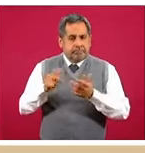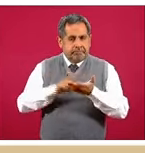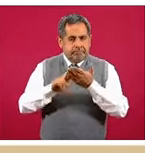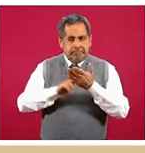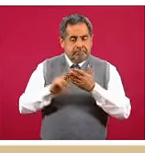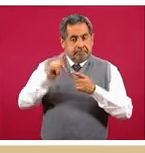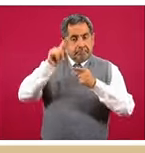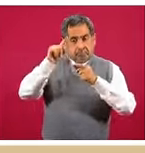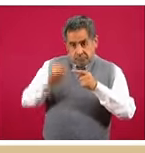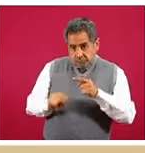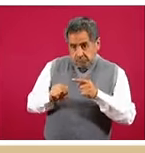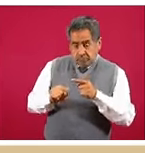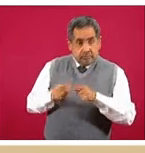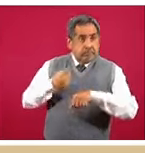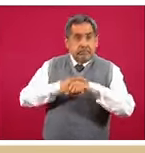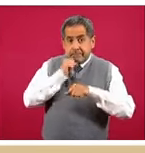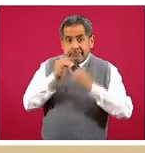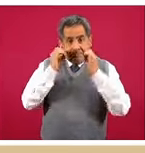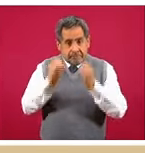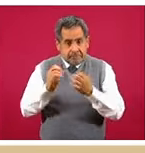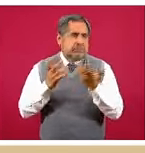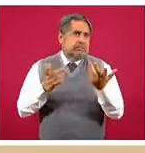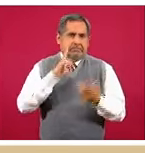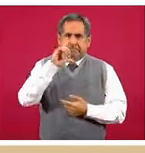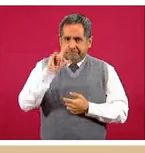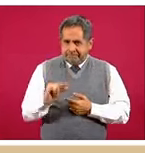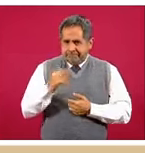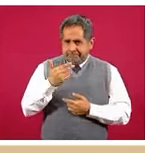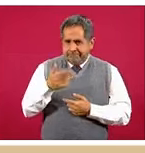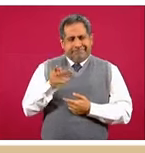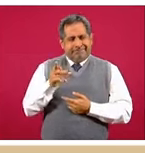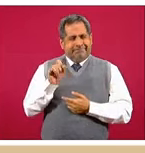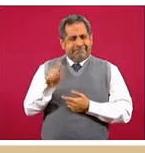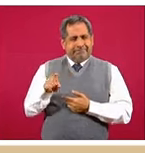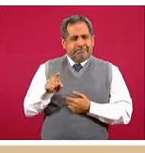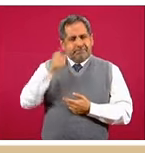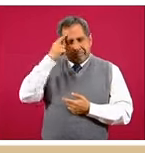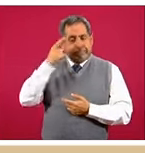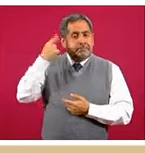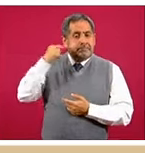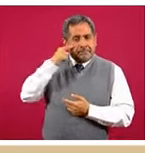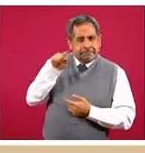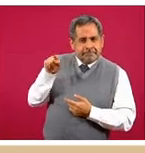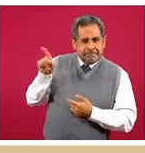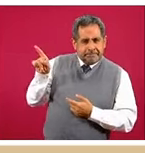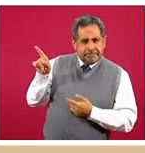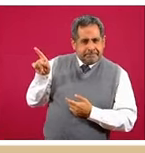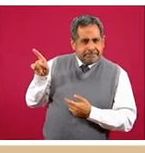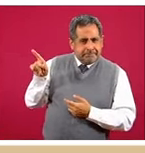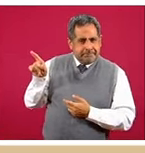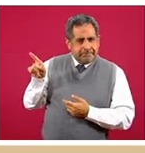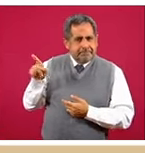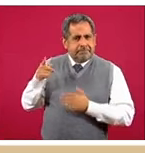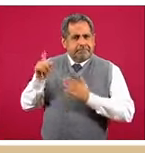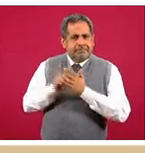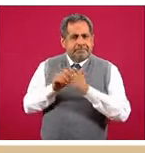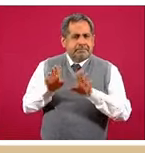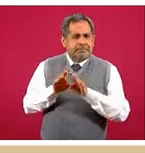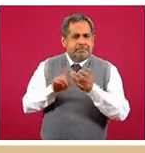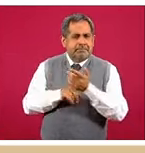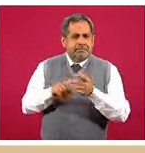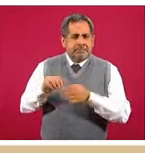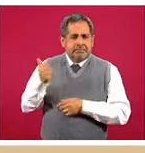verde, como este mismo estado, esta misma entidad federativa, en su momento, en el mes